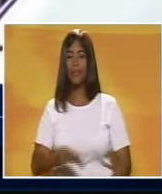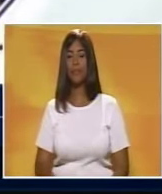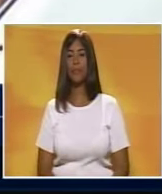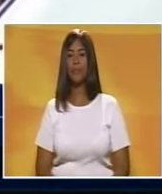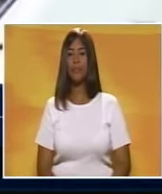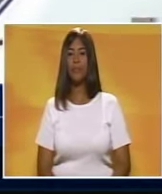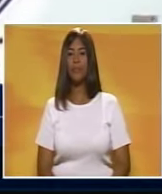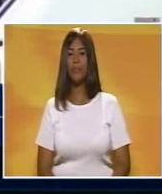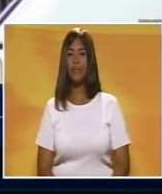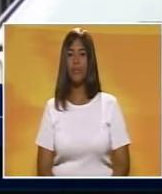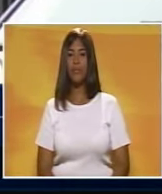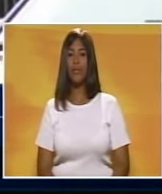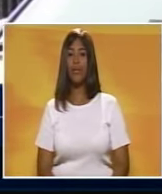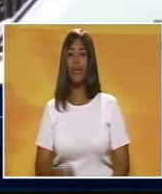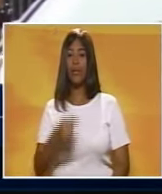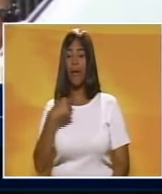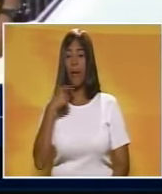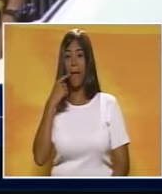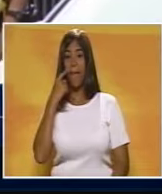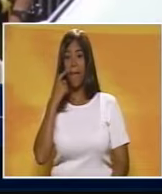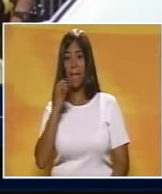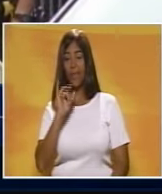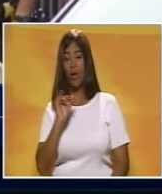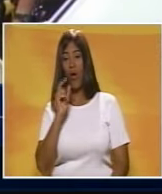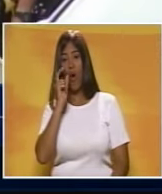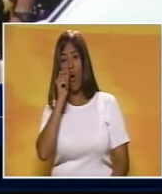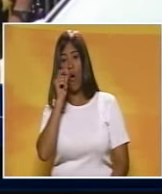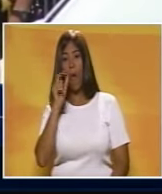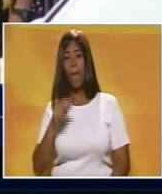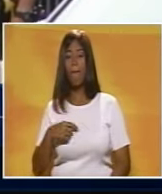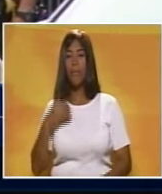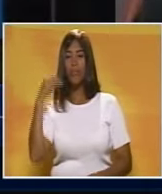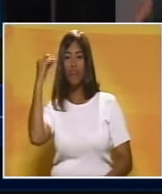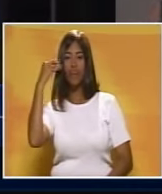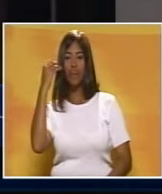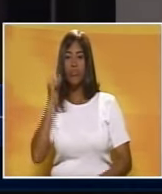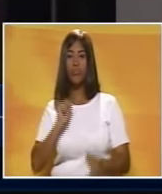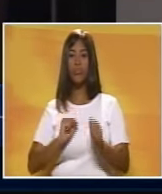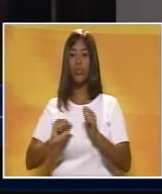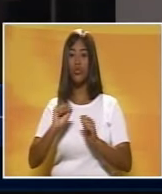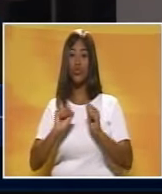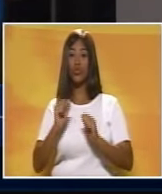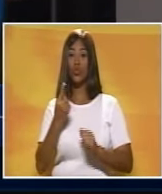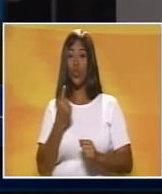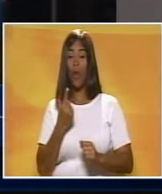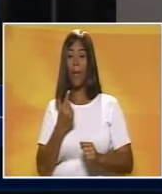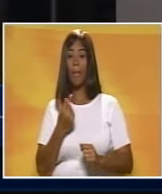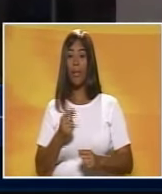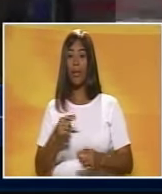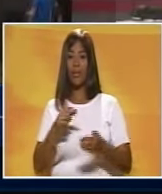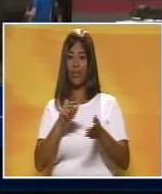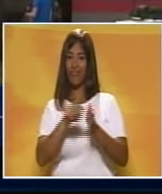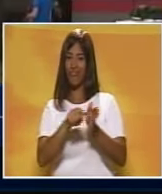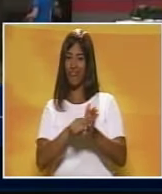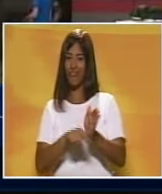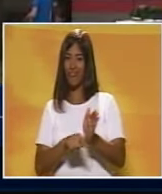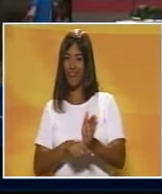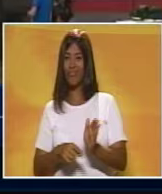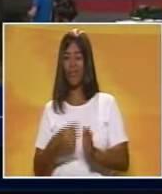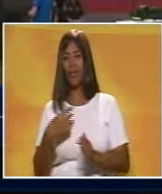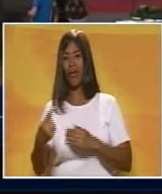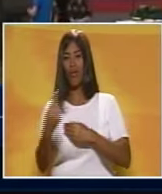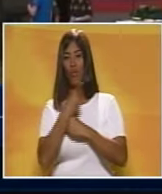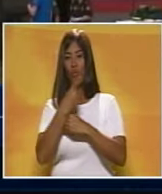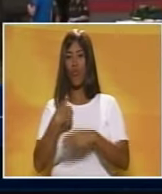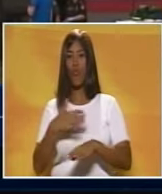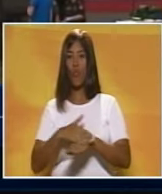Christiansburg. Está previsto que el sujeto, quien manifestó que planeaba defenderse solo de los cargos que le imputan, declare